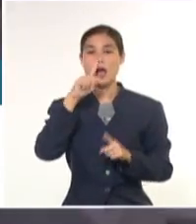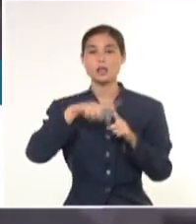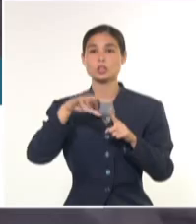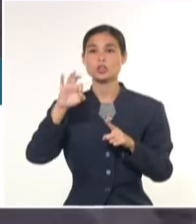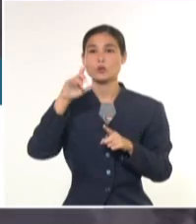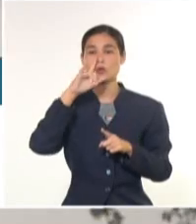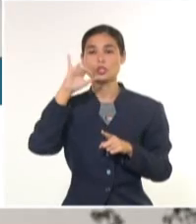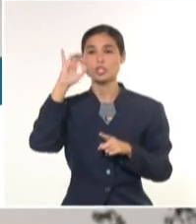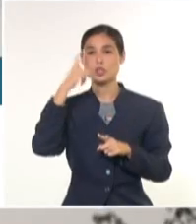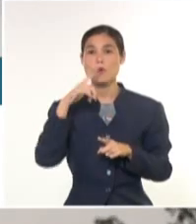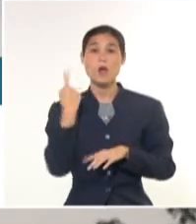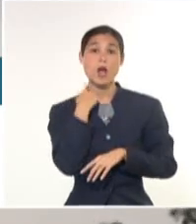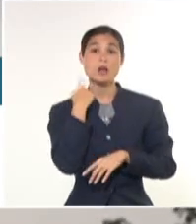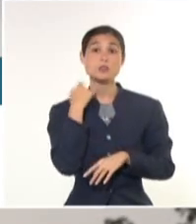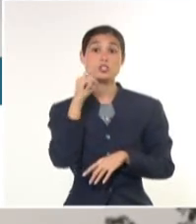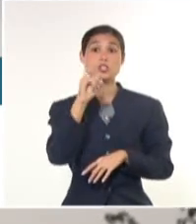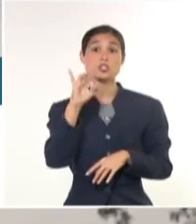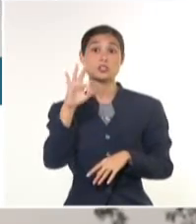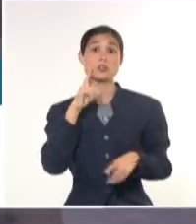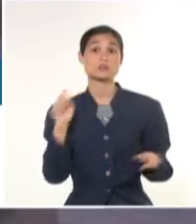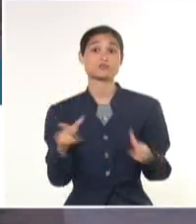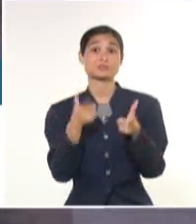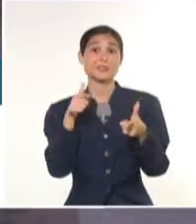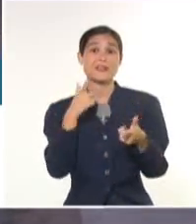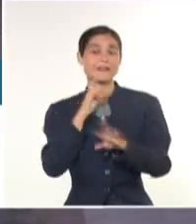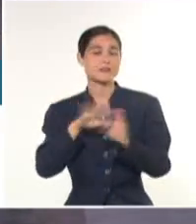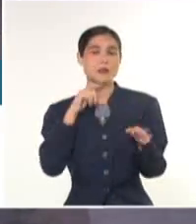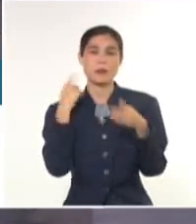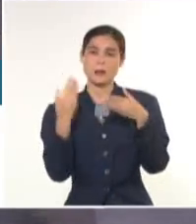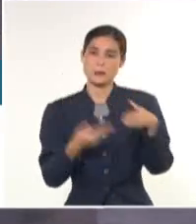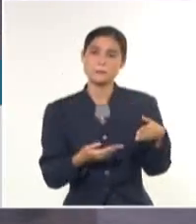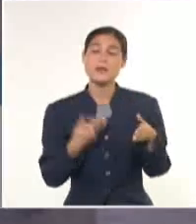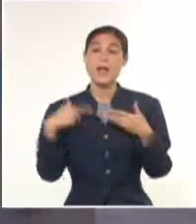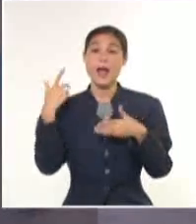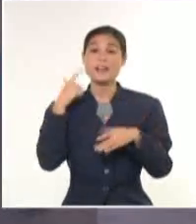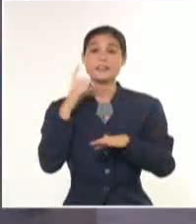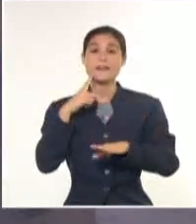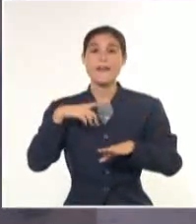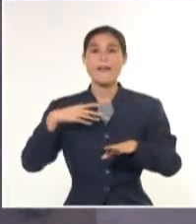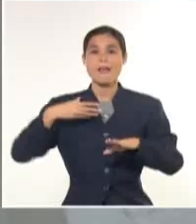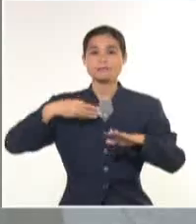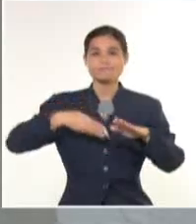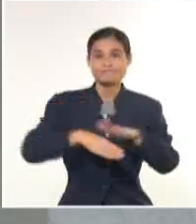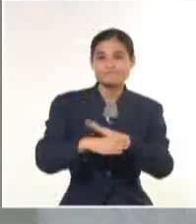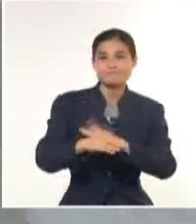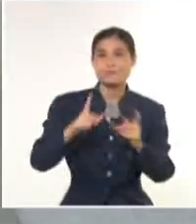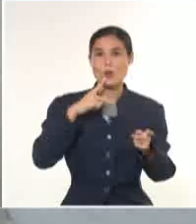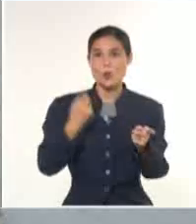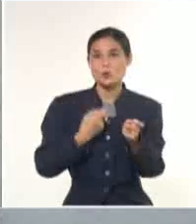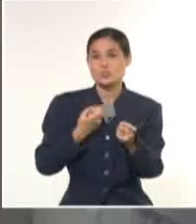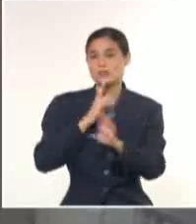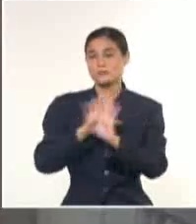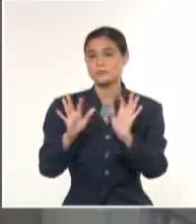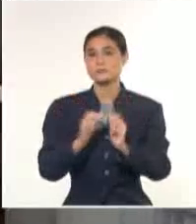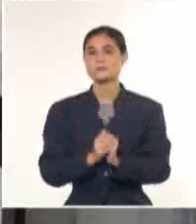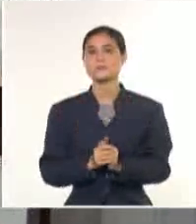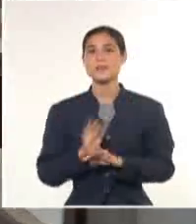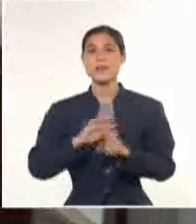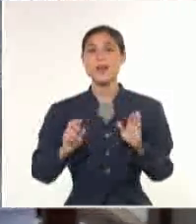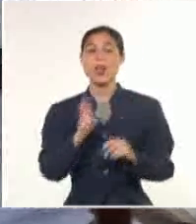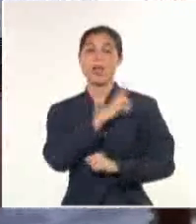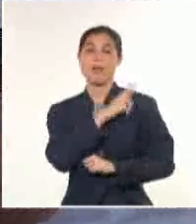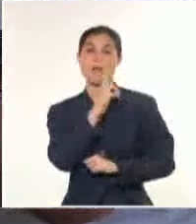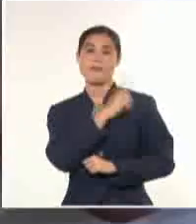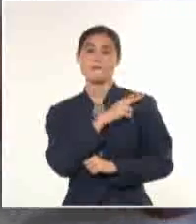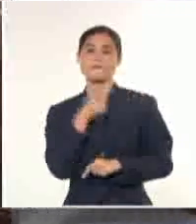en combate tras participar en la toma de la emisora Radio Reloj. Luego del homenaje, el jefe de Estado cubano visitó